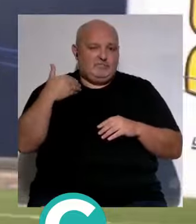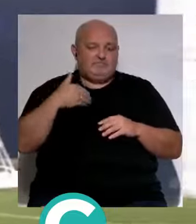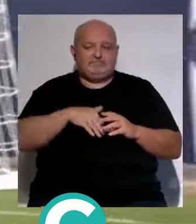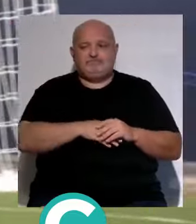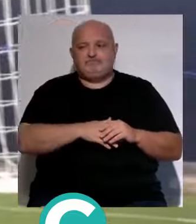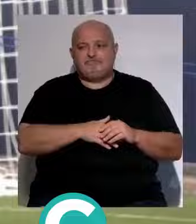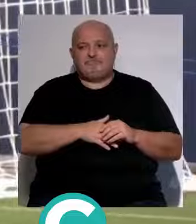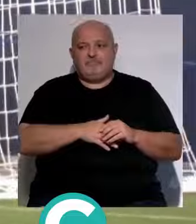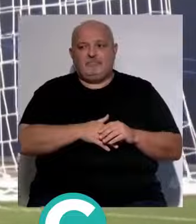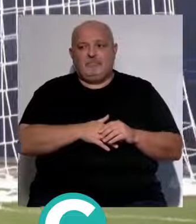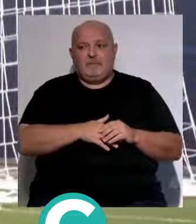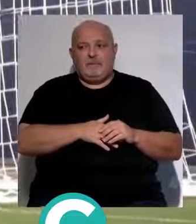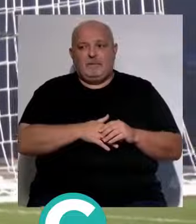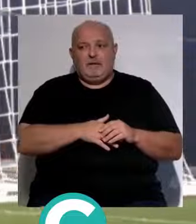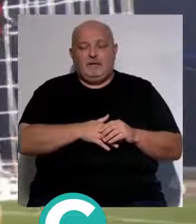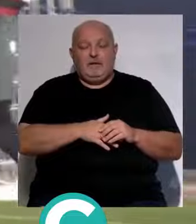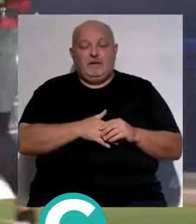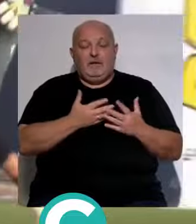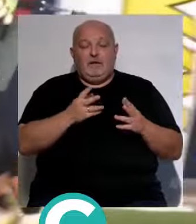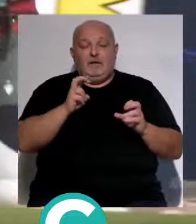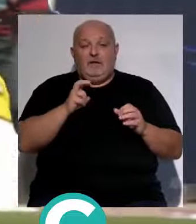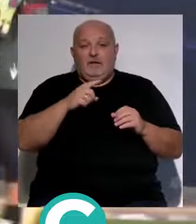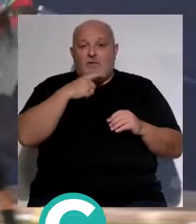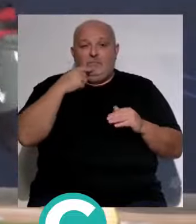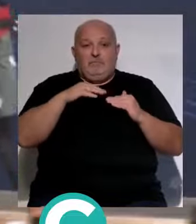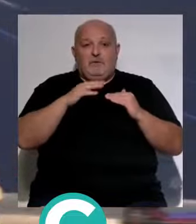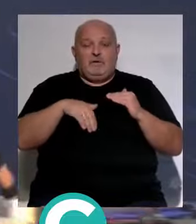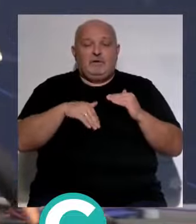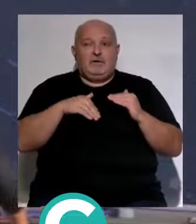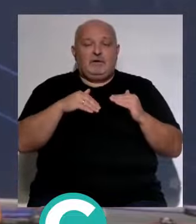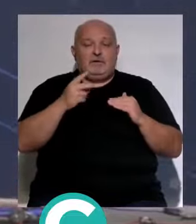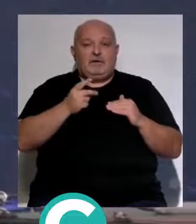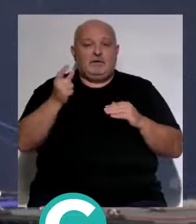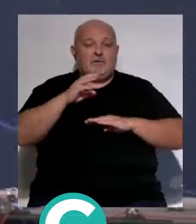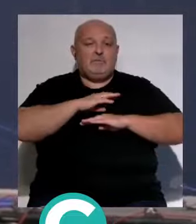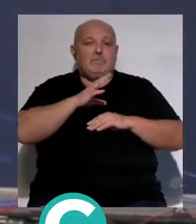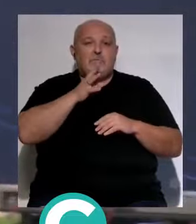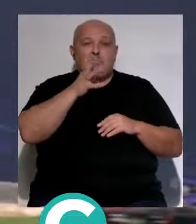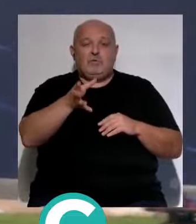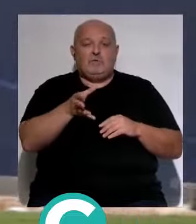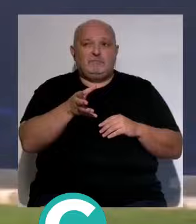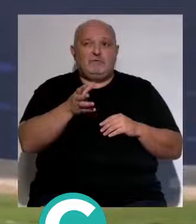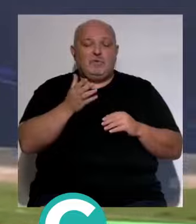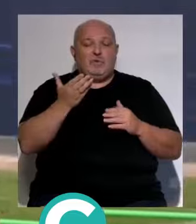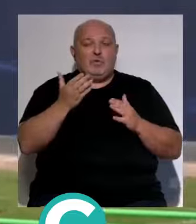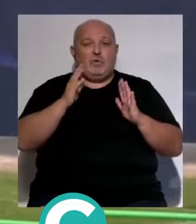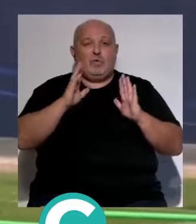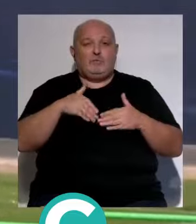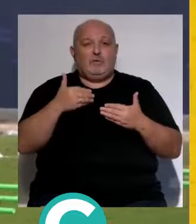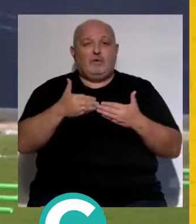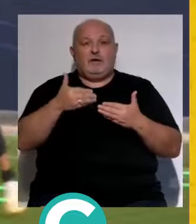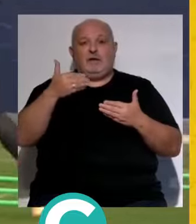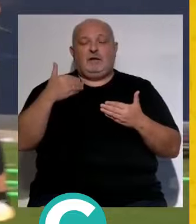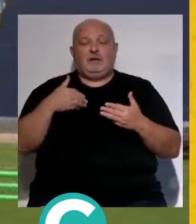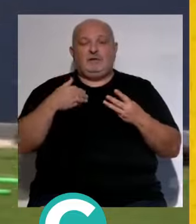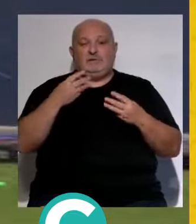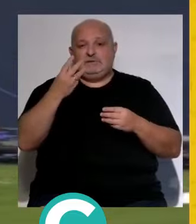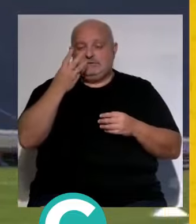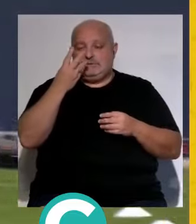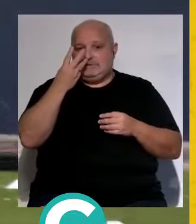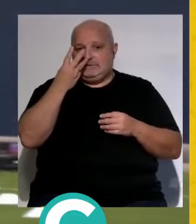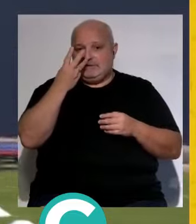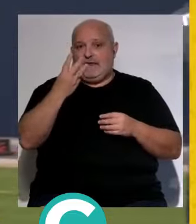Quitándola, yo es que creo que duele menos esta temporada la marcha del Ledesma, porque la última temporada no ha sido tan buena como las tres anteriores.